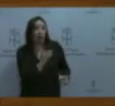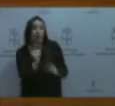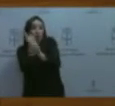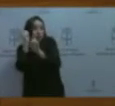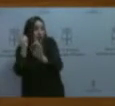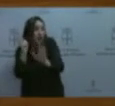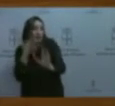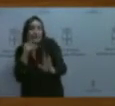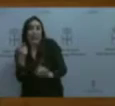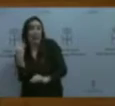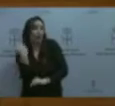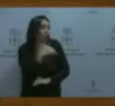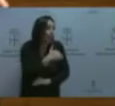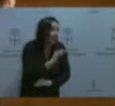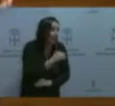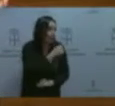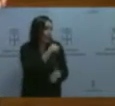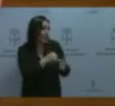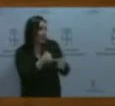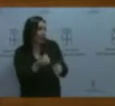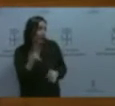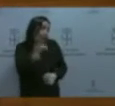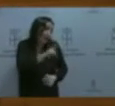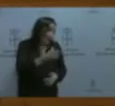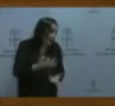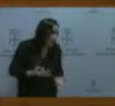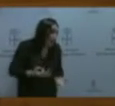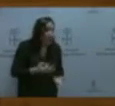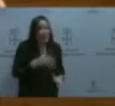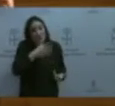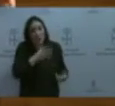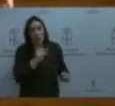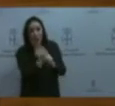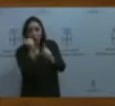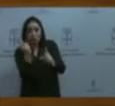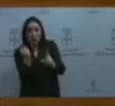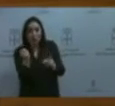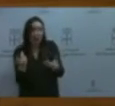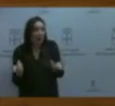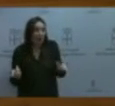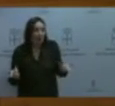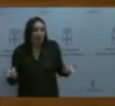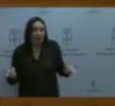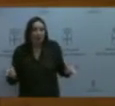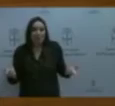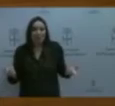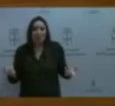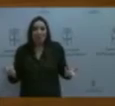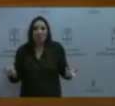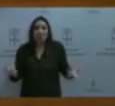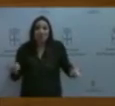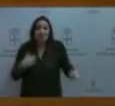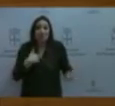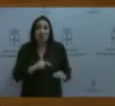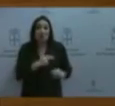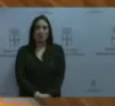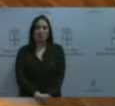suspendido o le ha hecho repetir la asignatura, y de ahí viene la pregunta, pero la verdad es que no puedo contestar